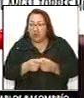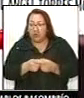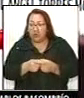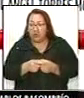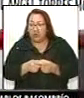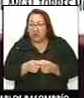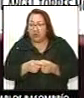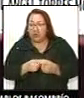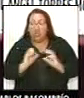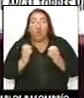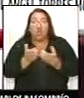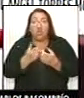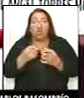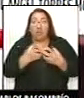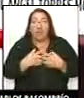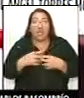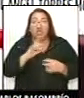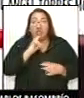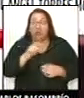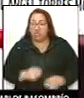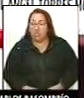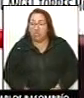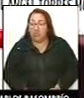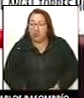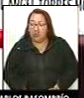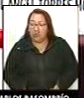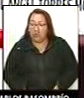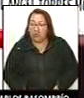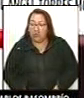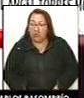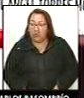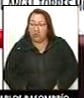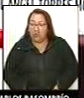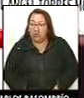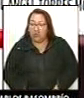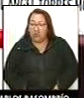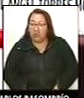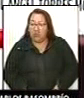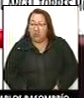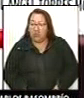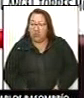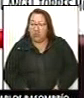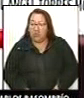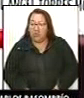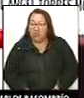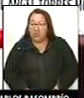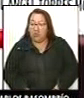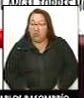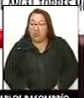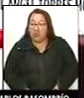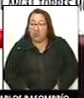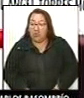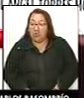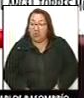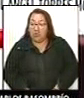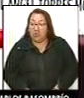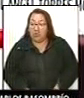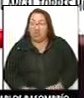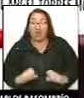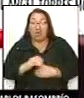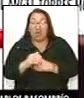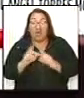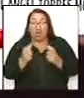Senado americano, del Congreso americano. Hemos estado ahí con Mauricio Mulder, con Jean Piette, con Alberto Andrade. Esa comisión es como una caja